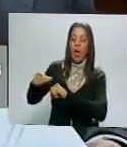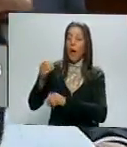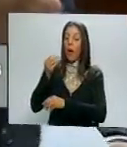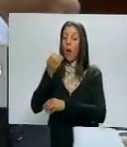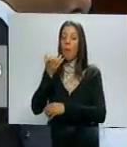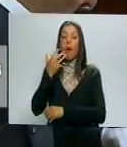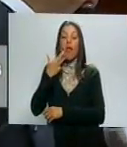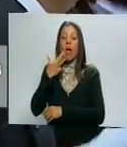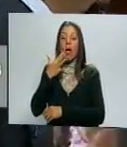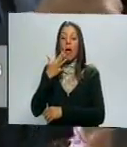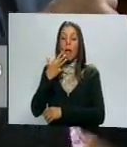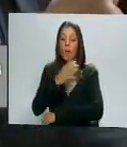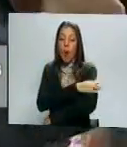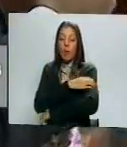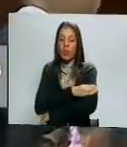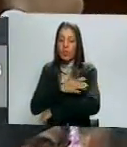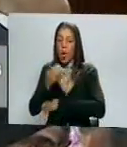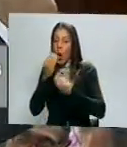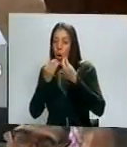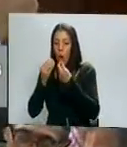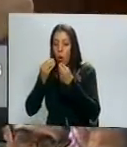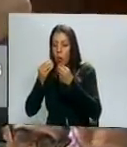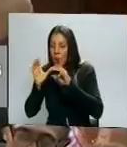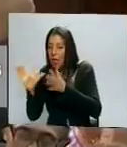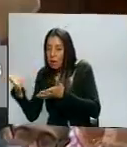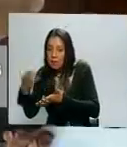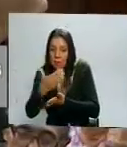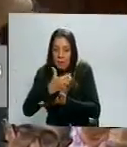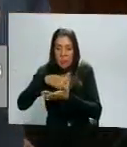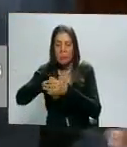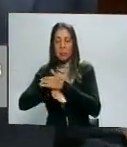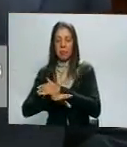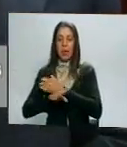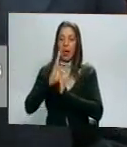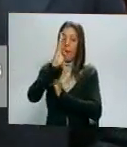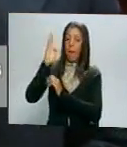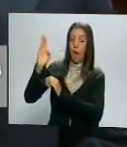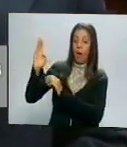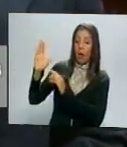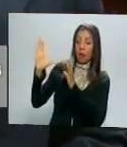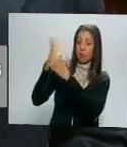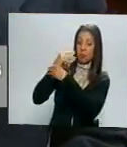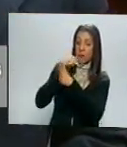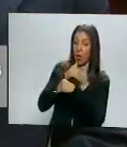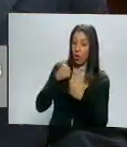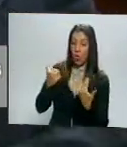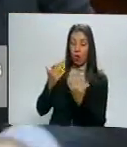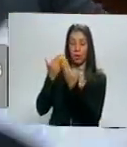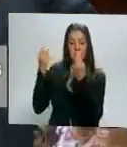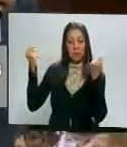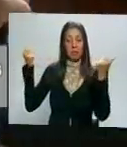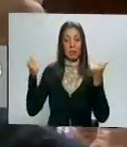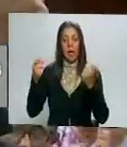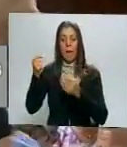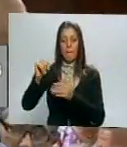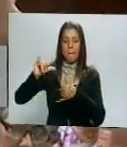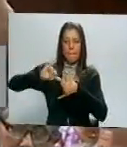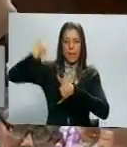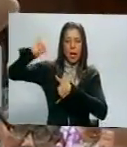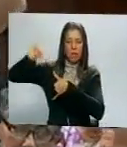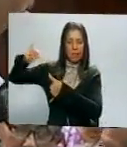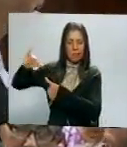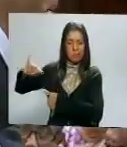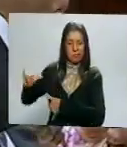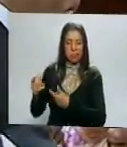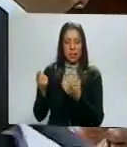acaparamiento, el desabastecimiento, la locura de los precios, la caotización del sistema